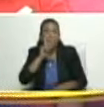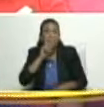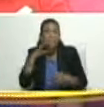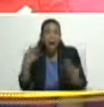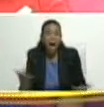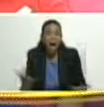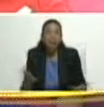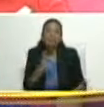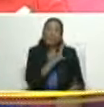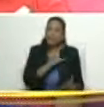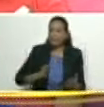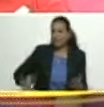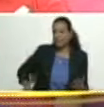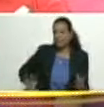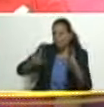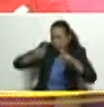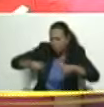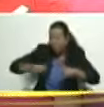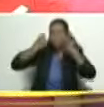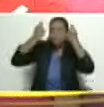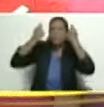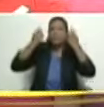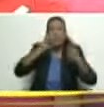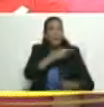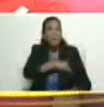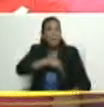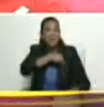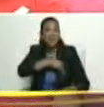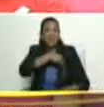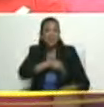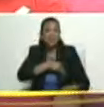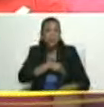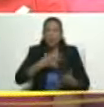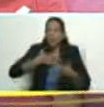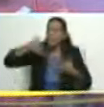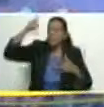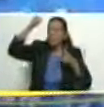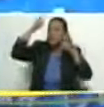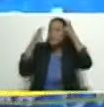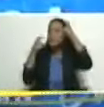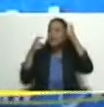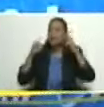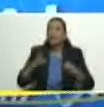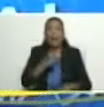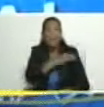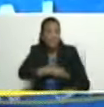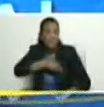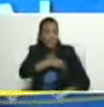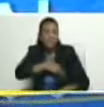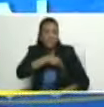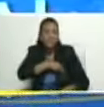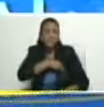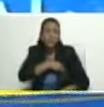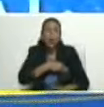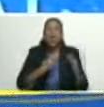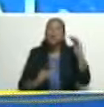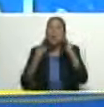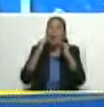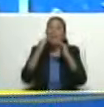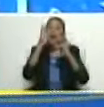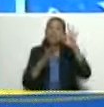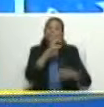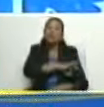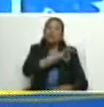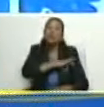de Cristo Redentor, la gran misión del Espíritu de Chávez, la gran misión Igualdad y